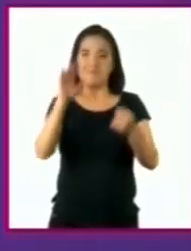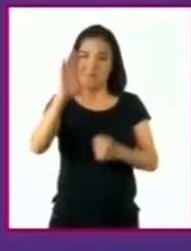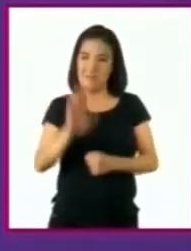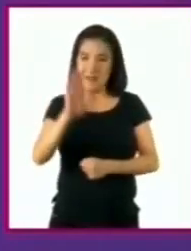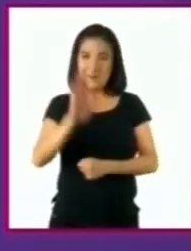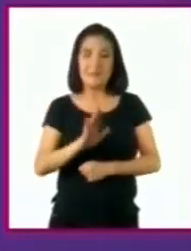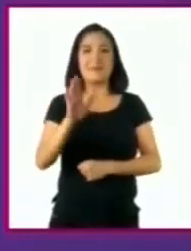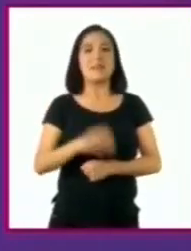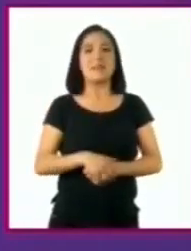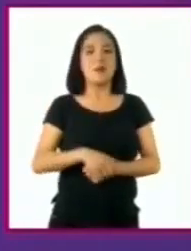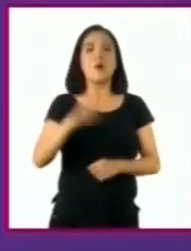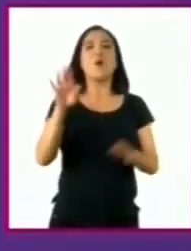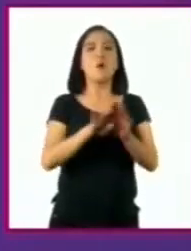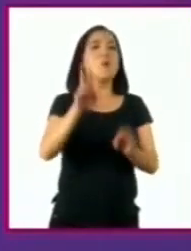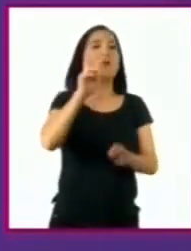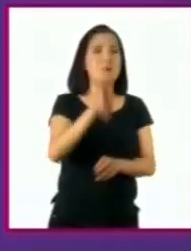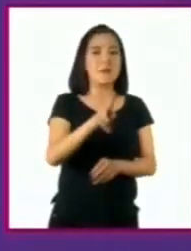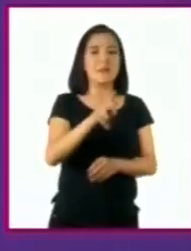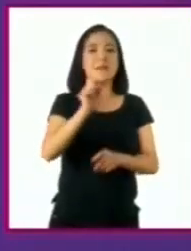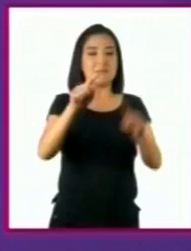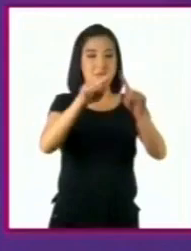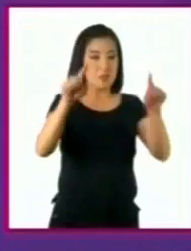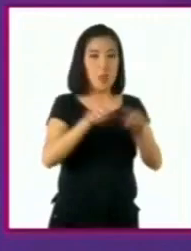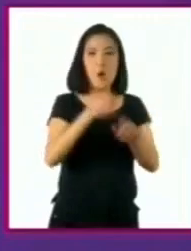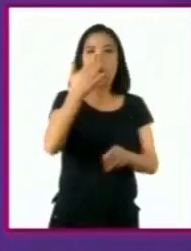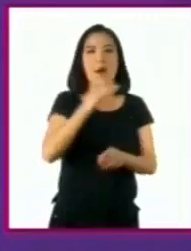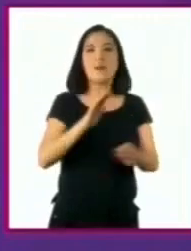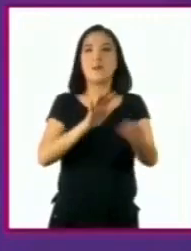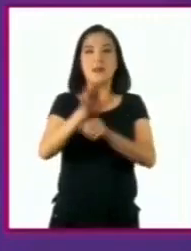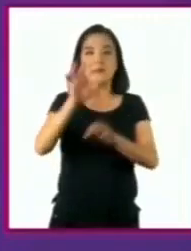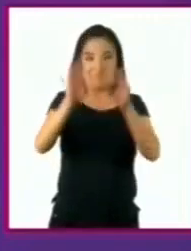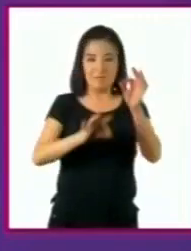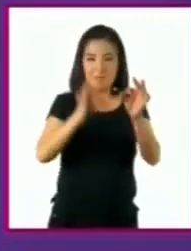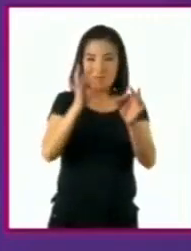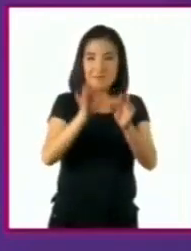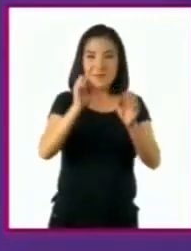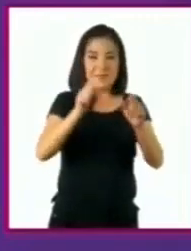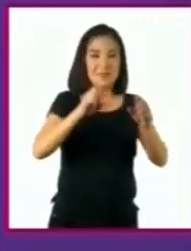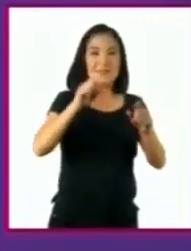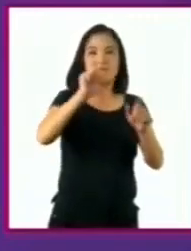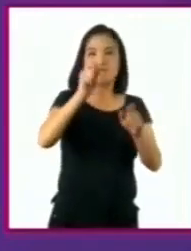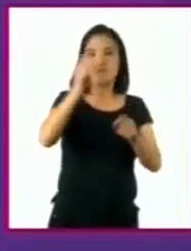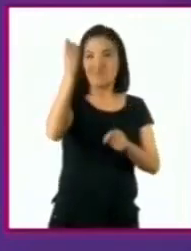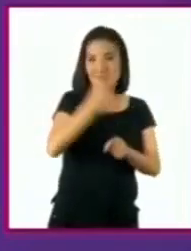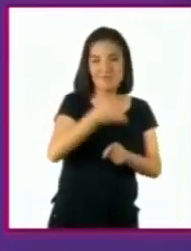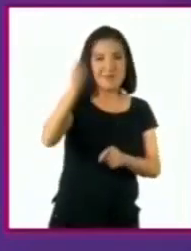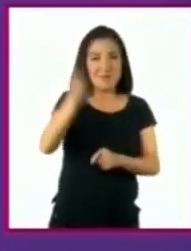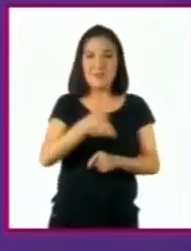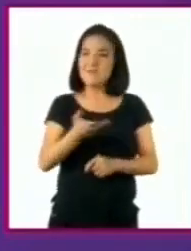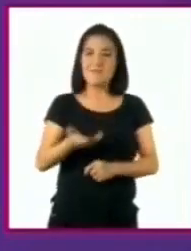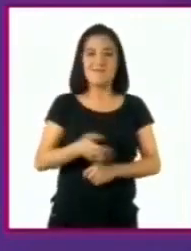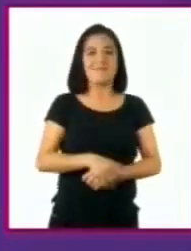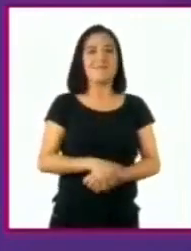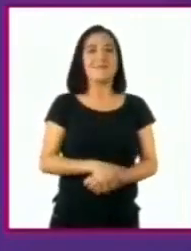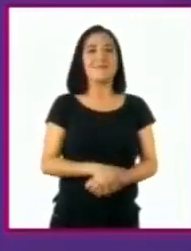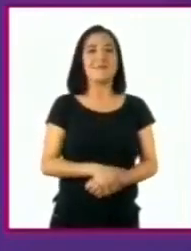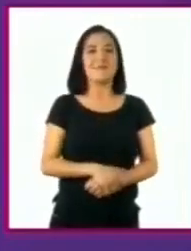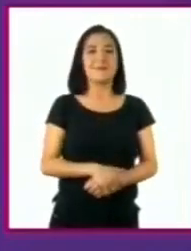Vemos también que el cuadrilátero no tiene simetría con respecto a ninguna de las diagonales.